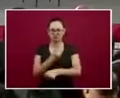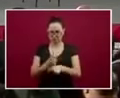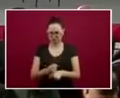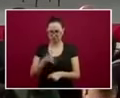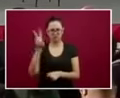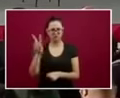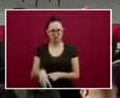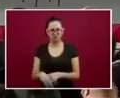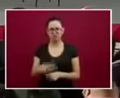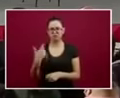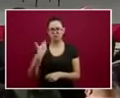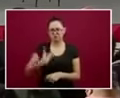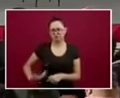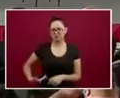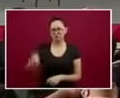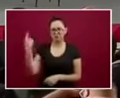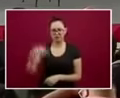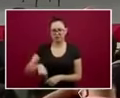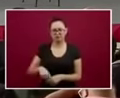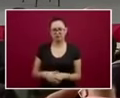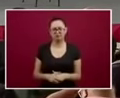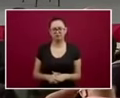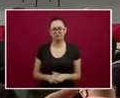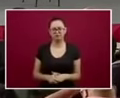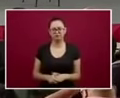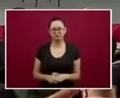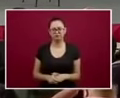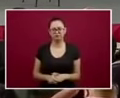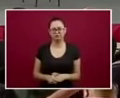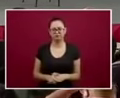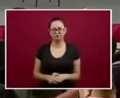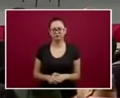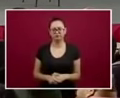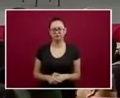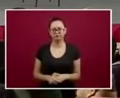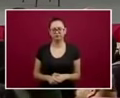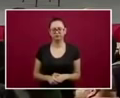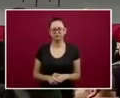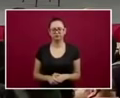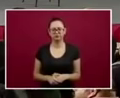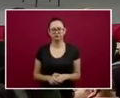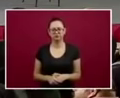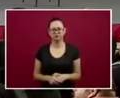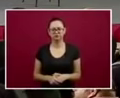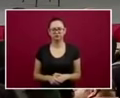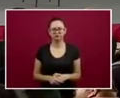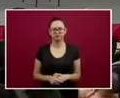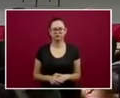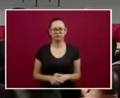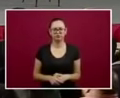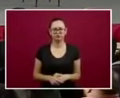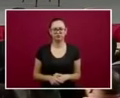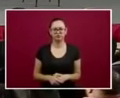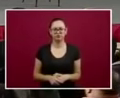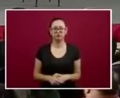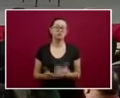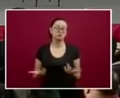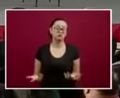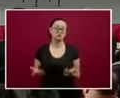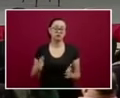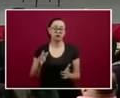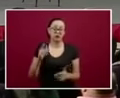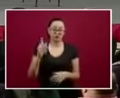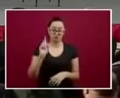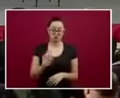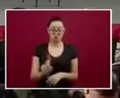sí, siempre sentí que apreciaban el riesgo que corríamos. Nos hemos metido contra muchas mafias.